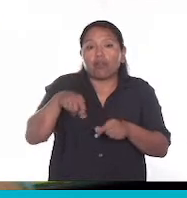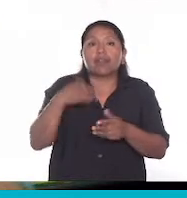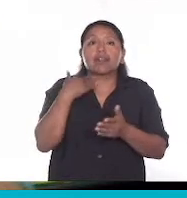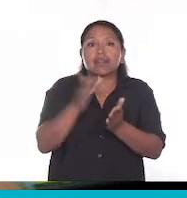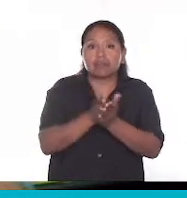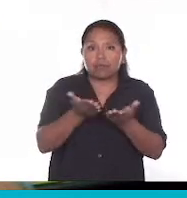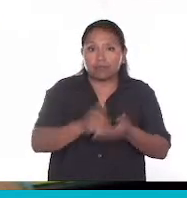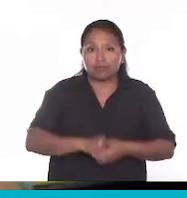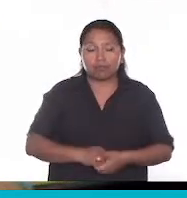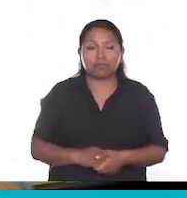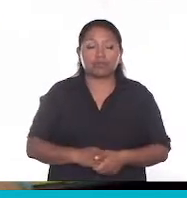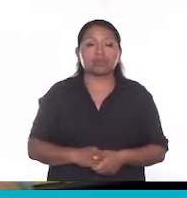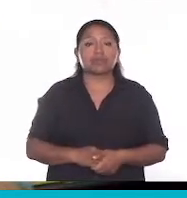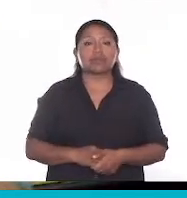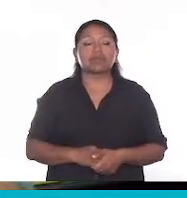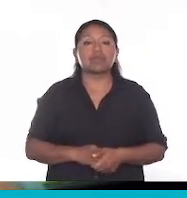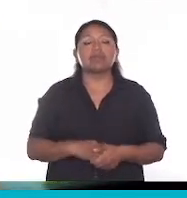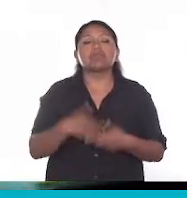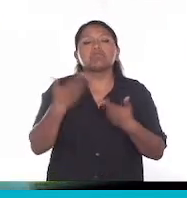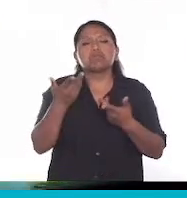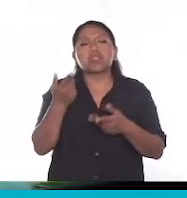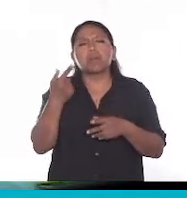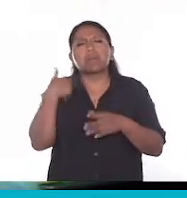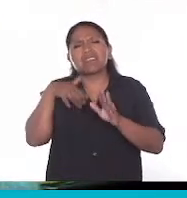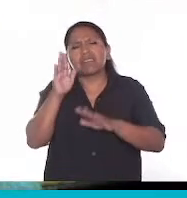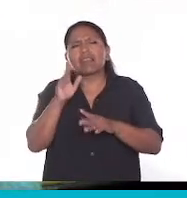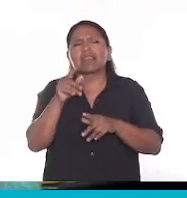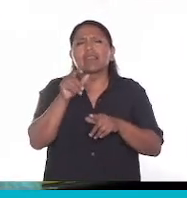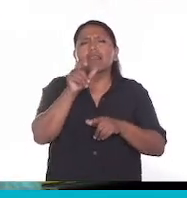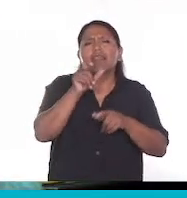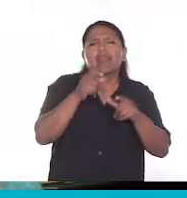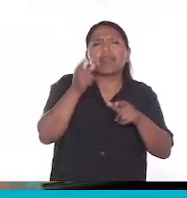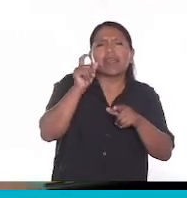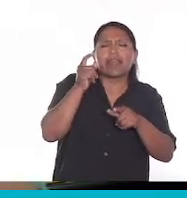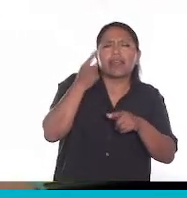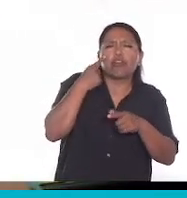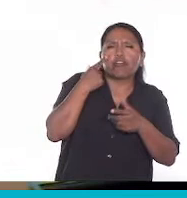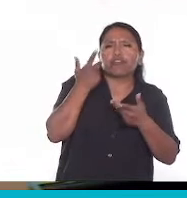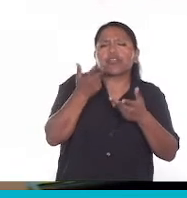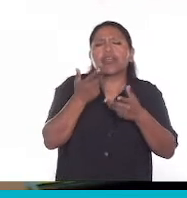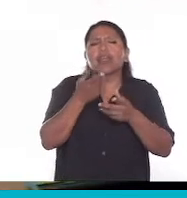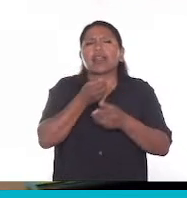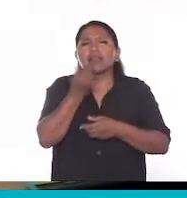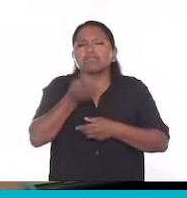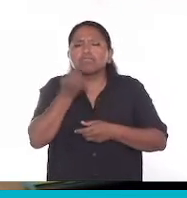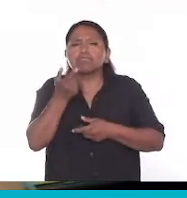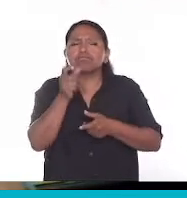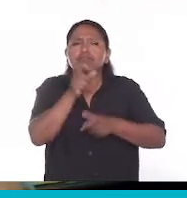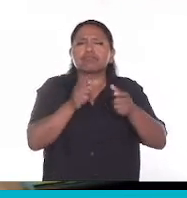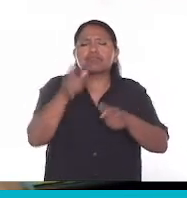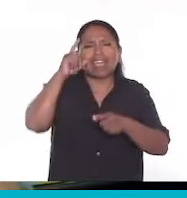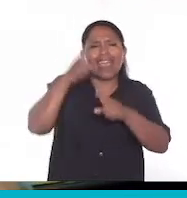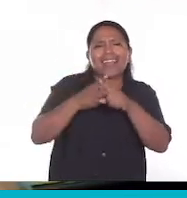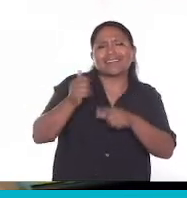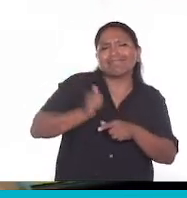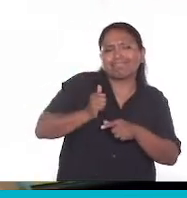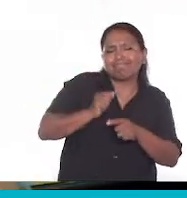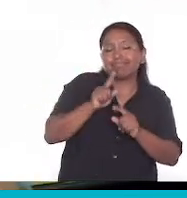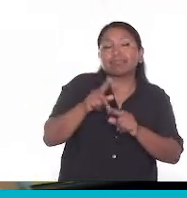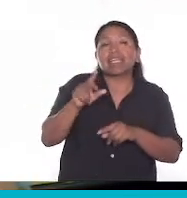de eso y de, bueno, reconocer el testimonio de los combatientes y demás, Miguel en junio